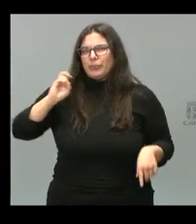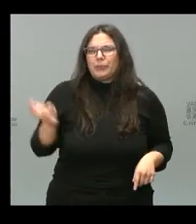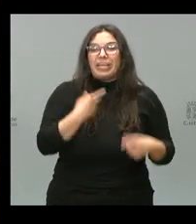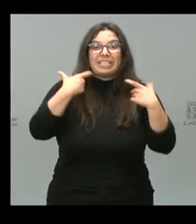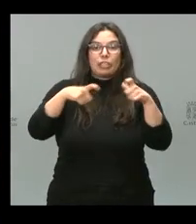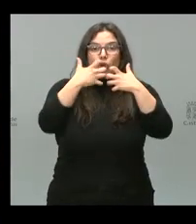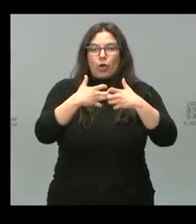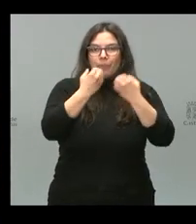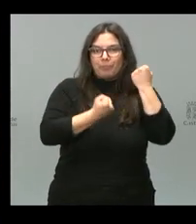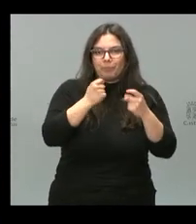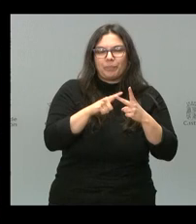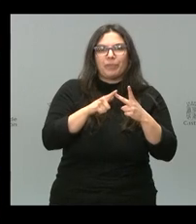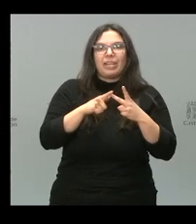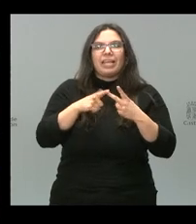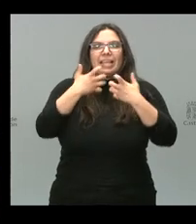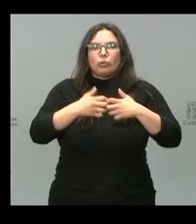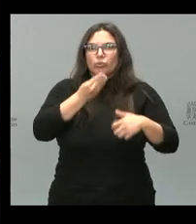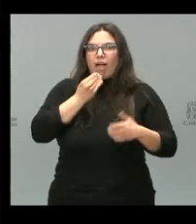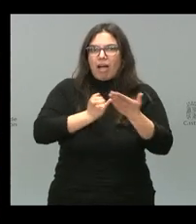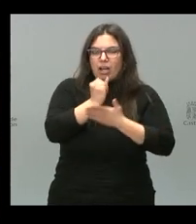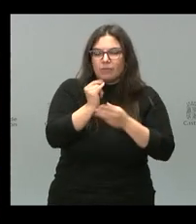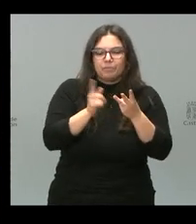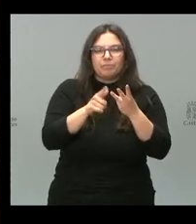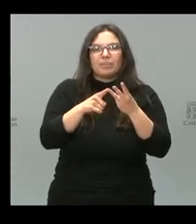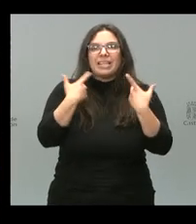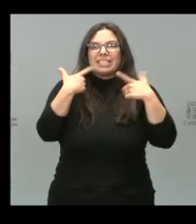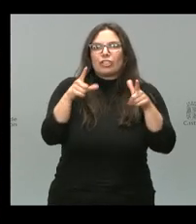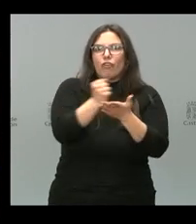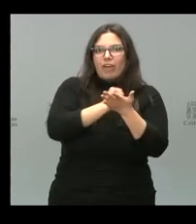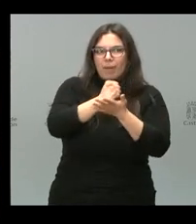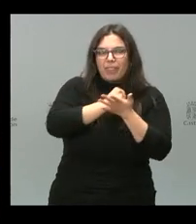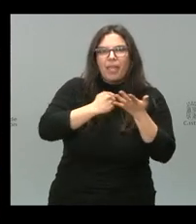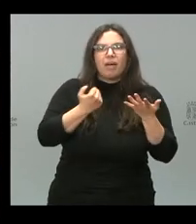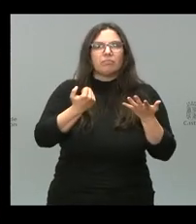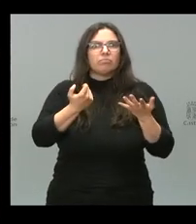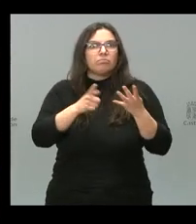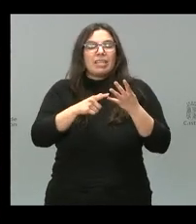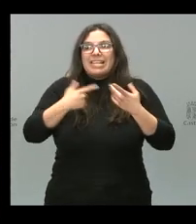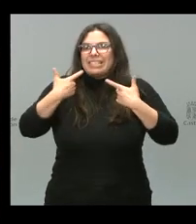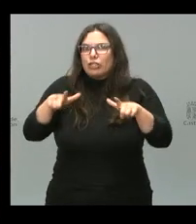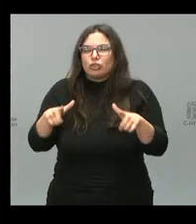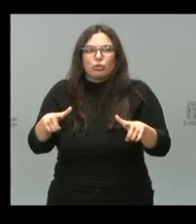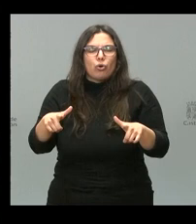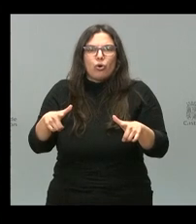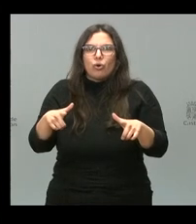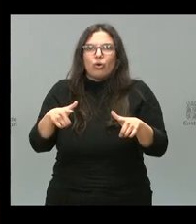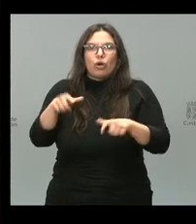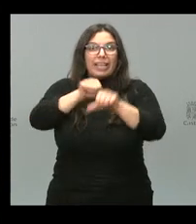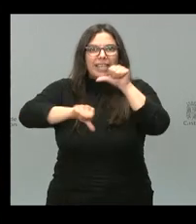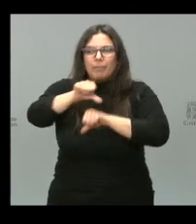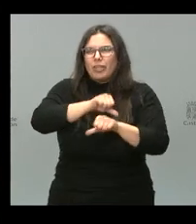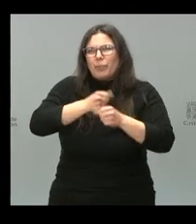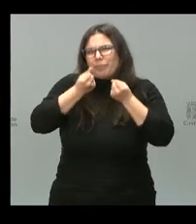de automoción o en la industria agroalimentaria en el sector farmacéutico o en el sector químico